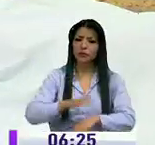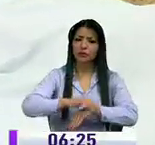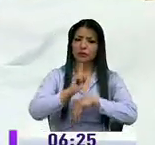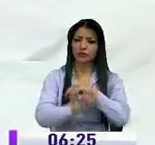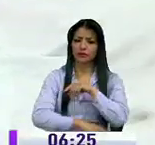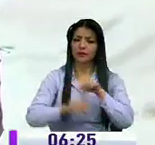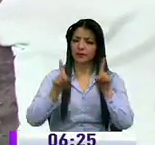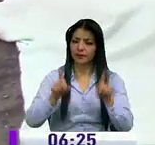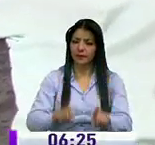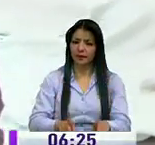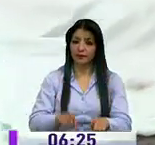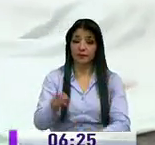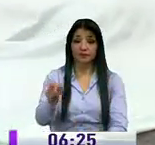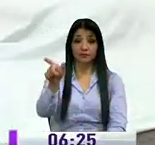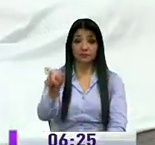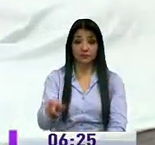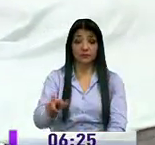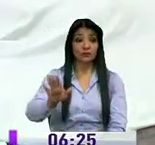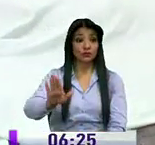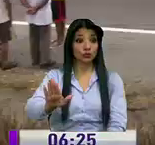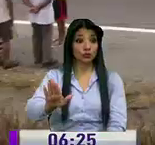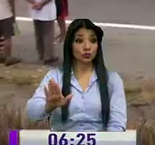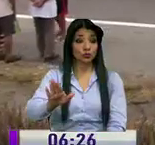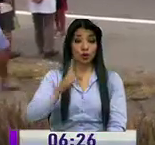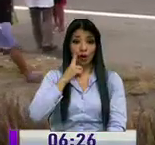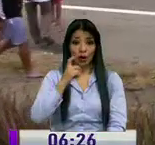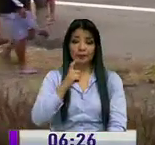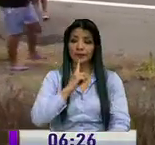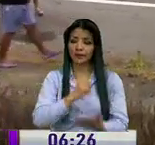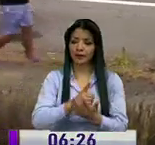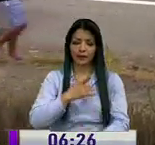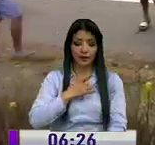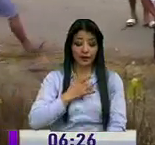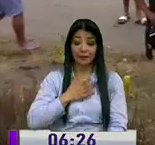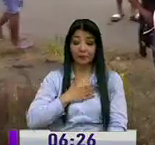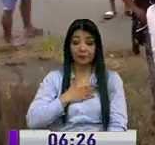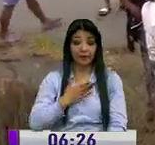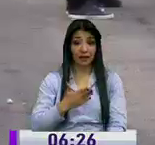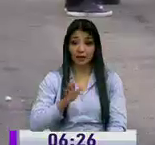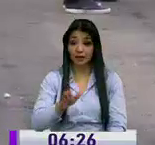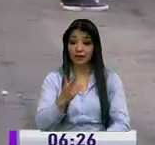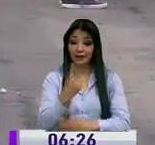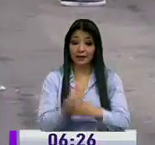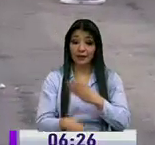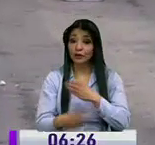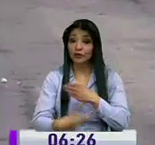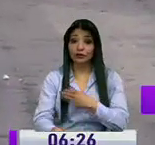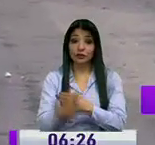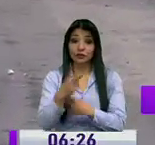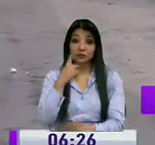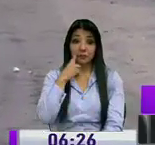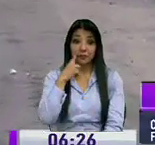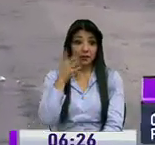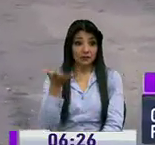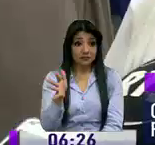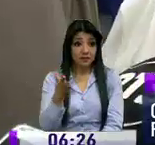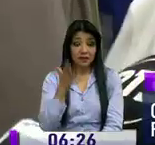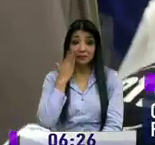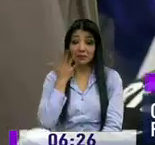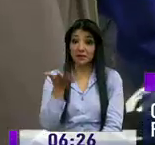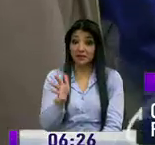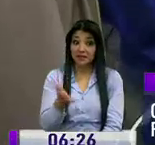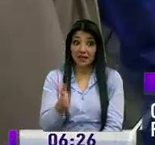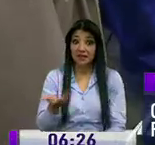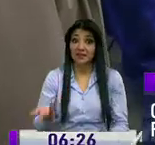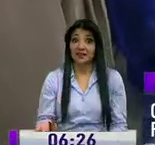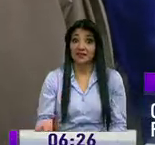ser castigado el señor, aunque es muy doloroso para esas criaturas que quedan sin padre y haga de cuenta